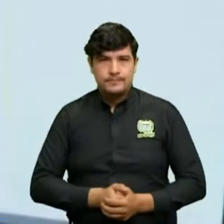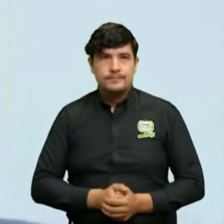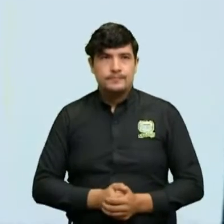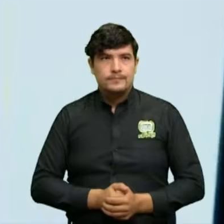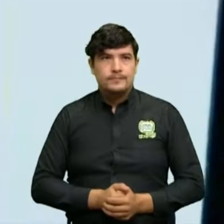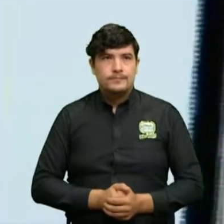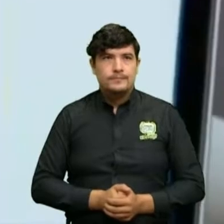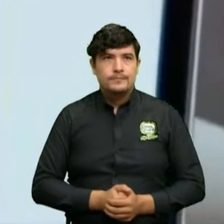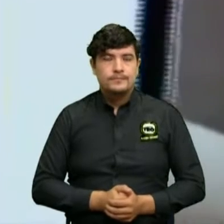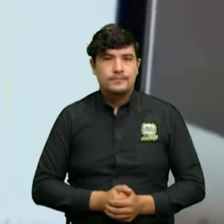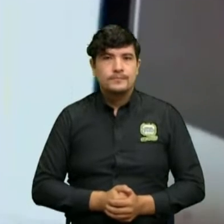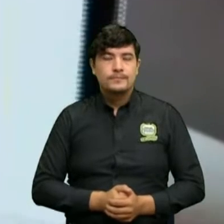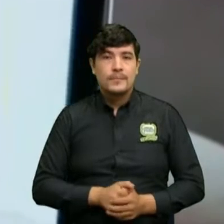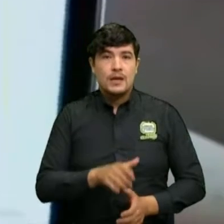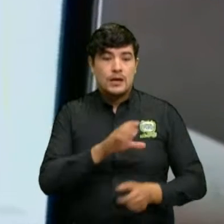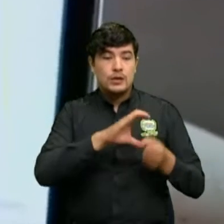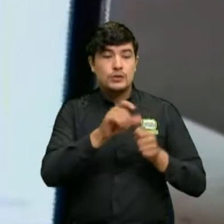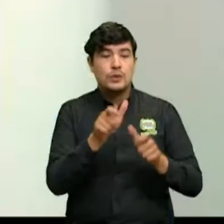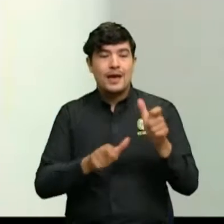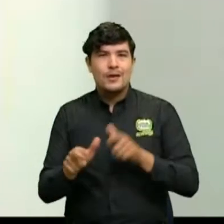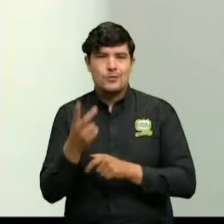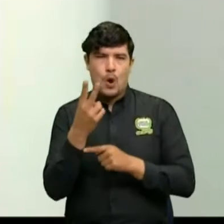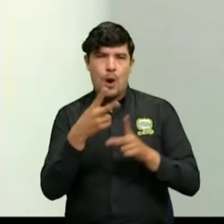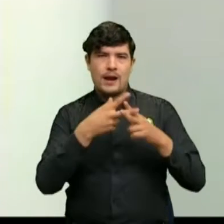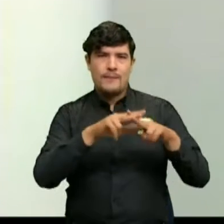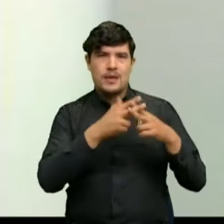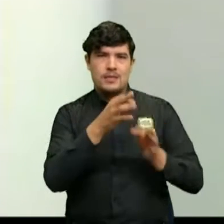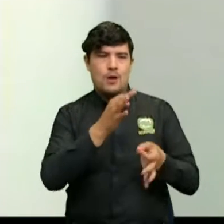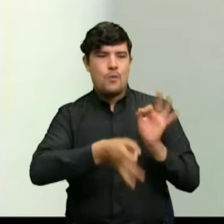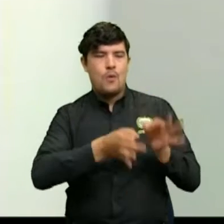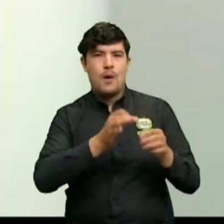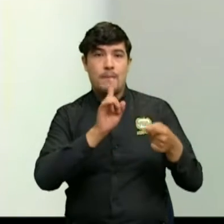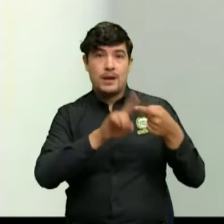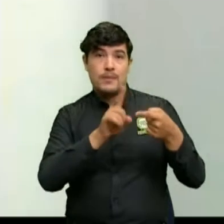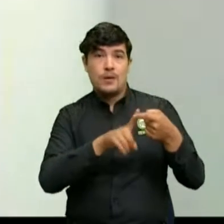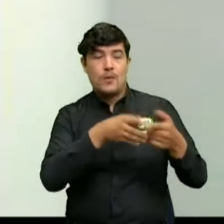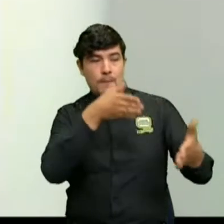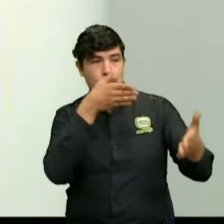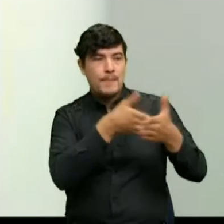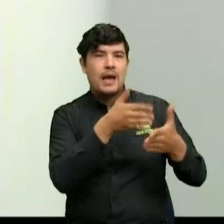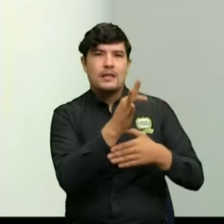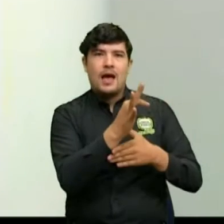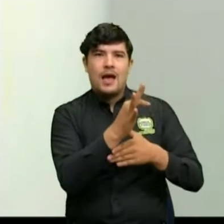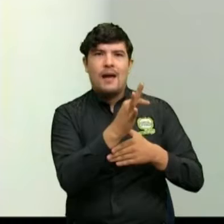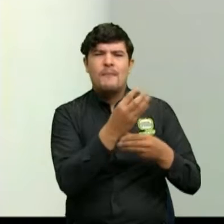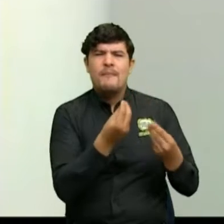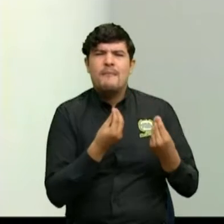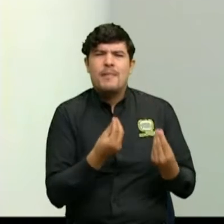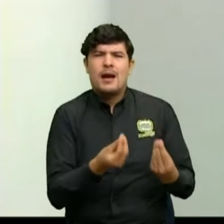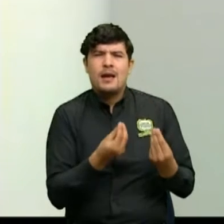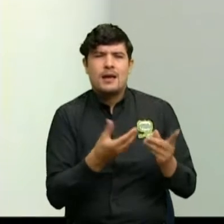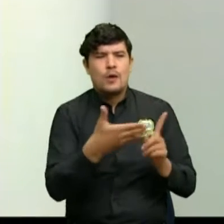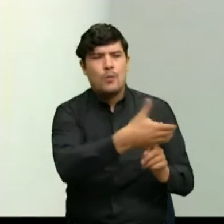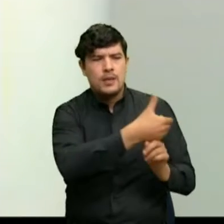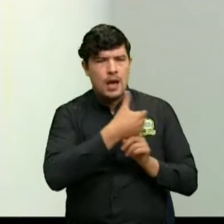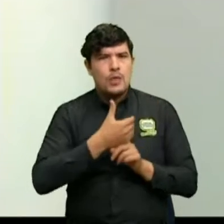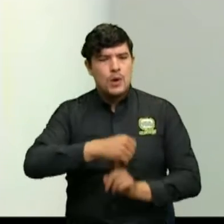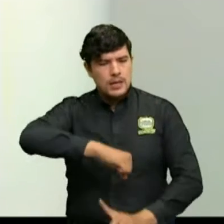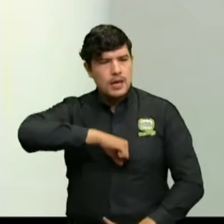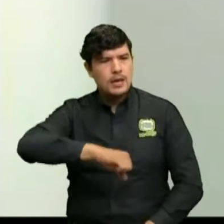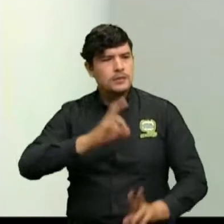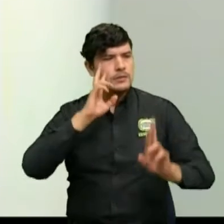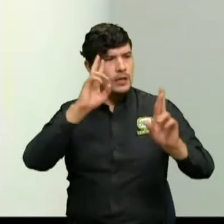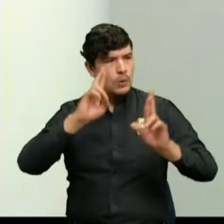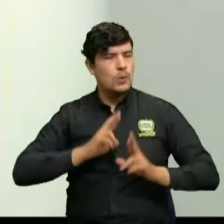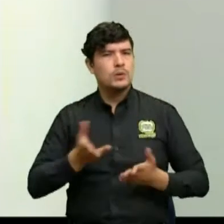dos herramientas jurídicas la primera es utilizar la acción de tutela como mecanismo para la protección del derecho fundamental al